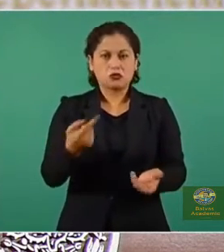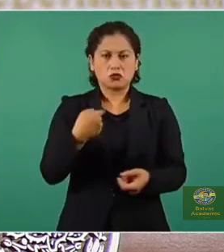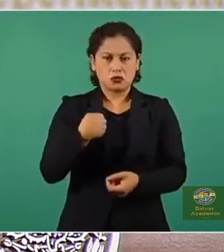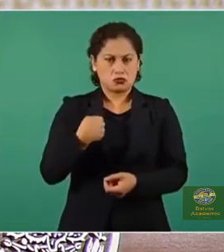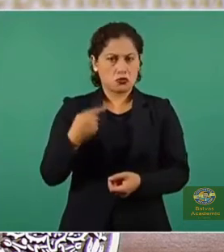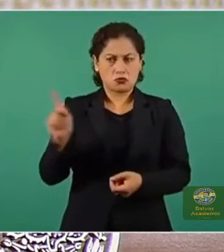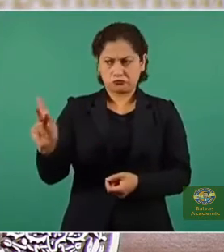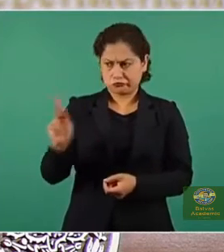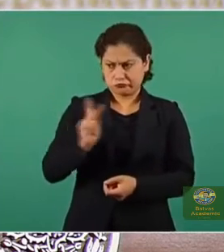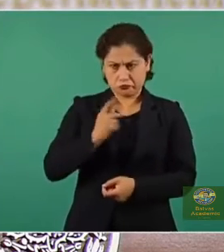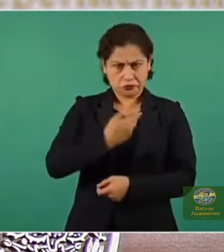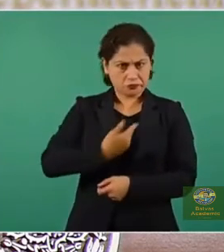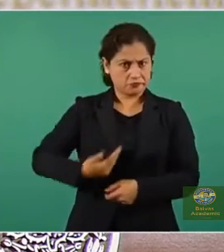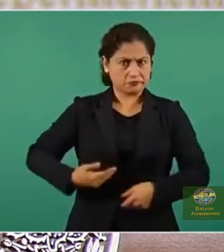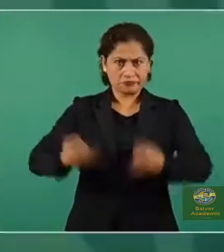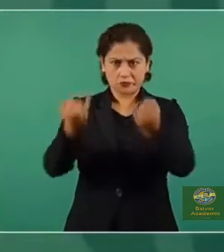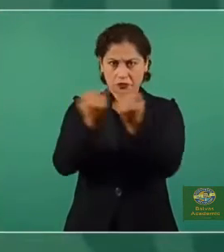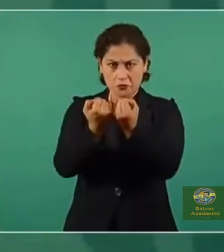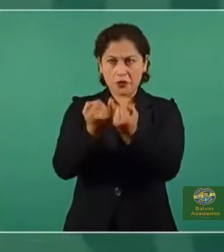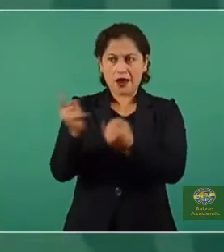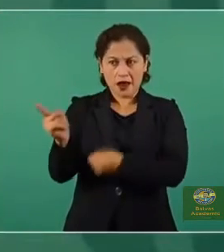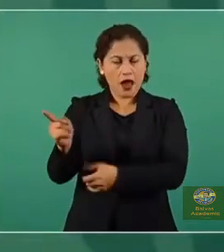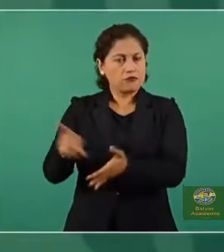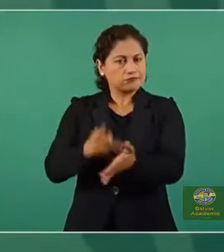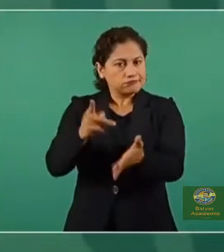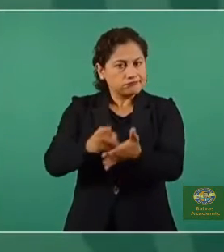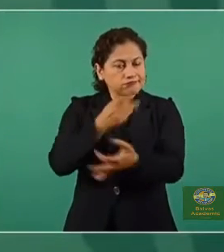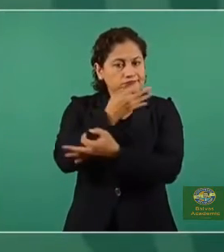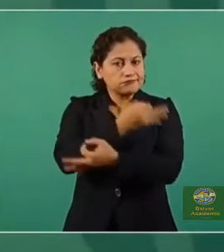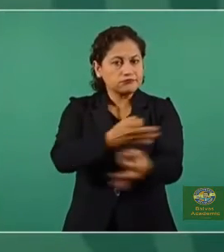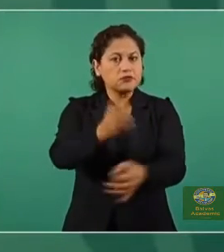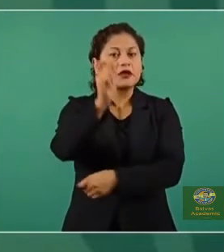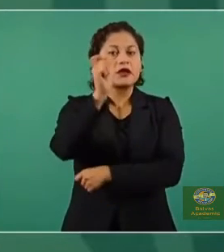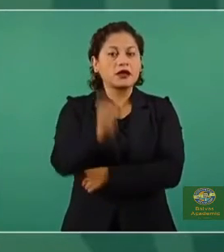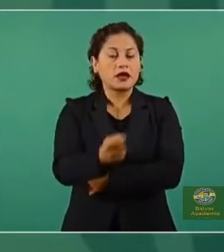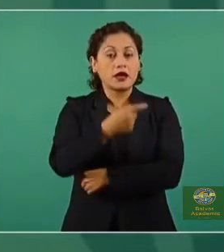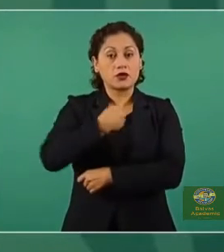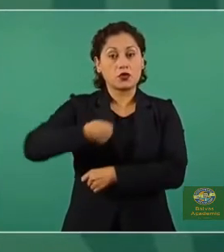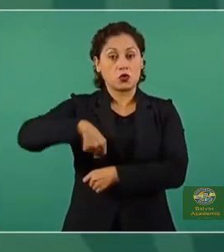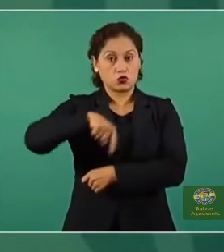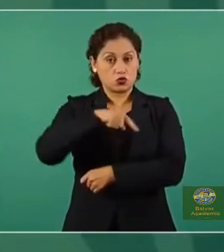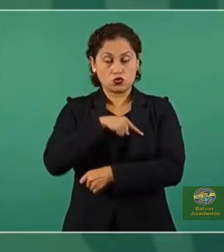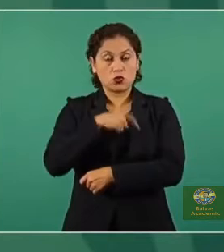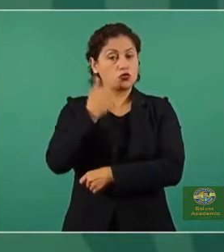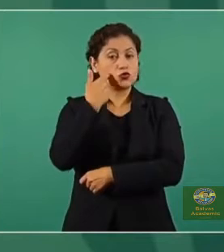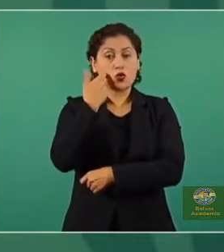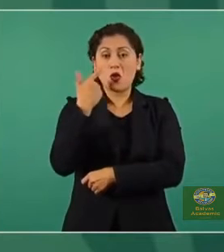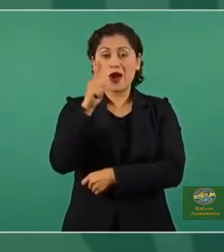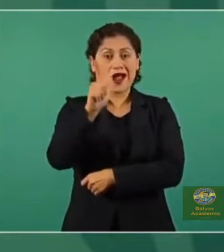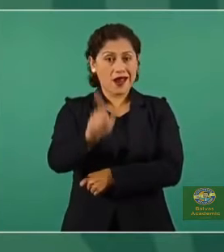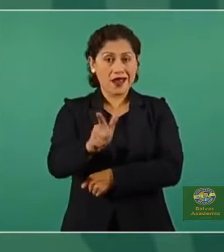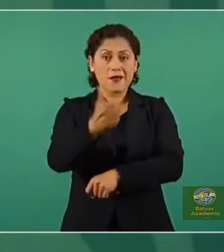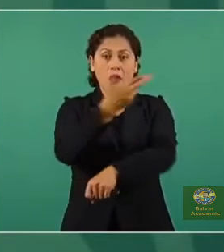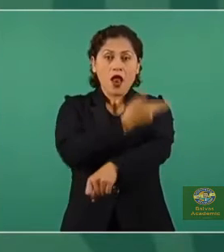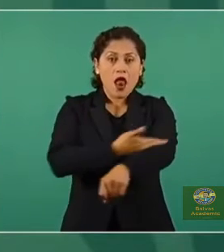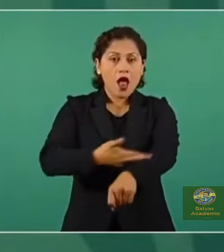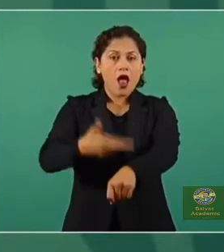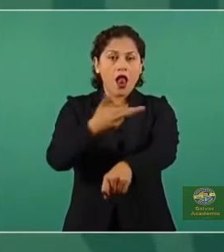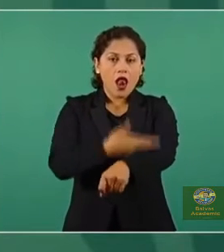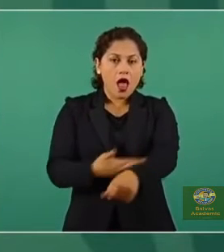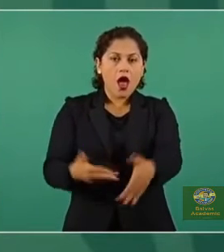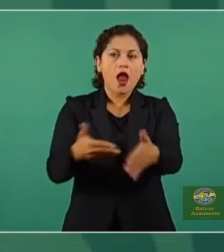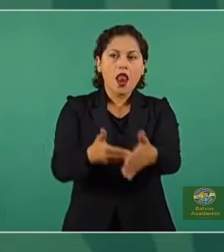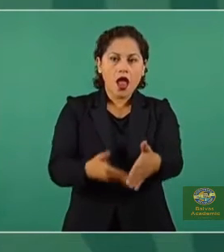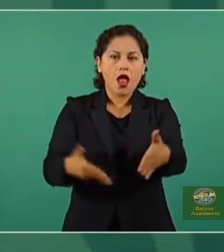presidente y nos lo ha dicho muchas veces, lo que menos queremos es precisamente hacer esa situación burocrática que no permita que el